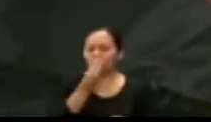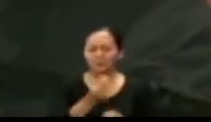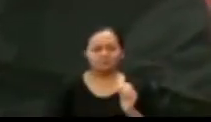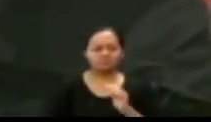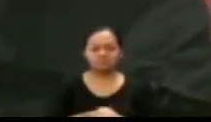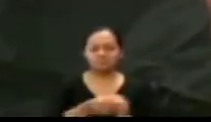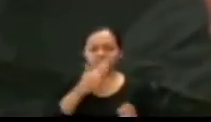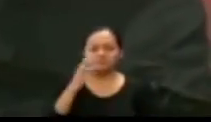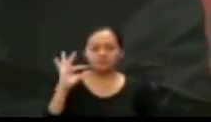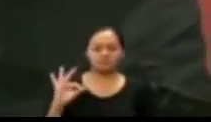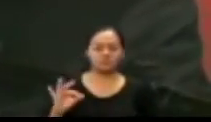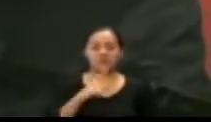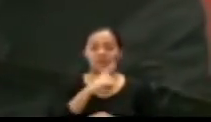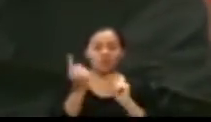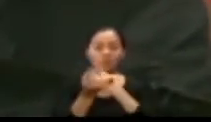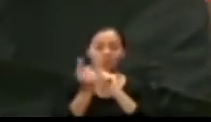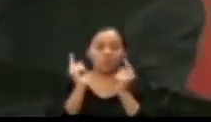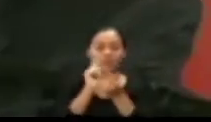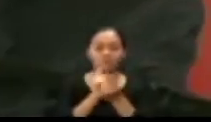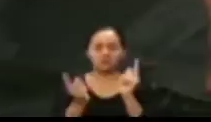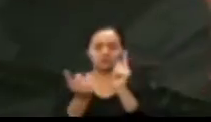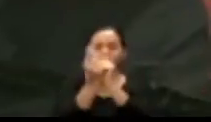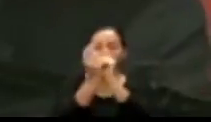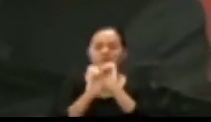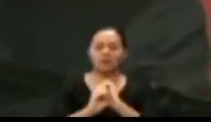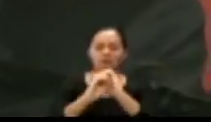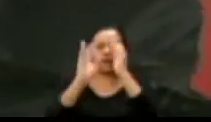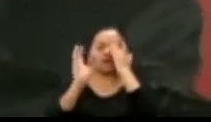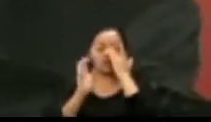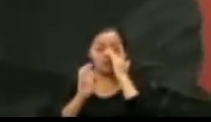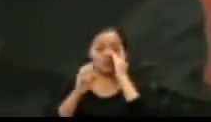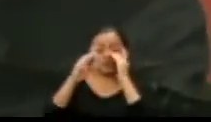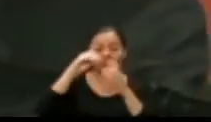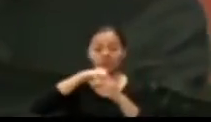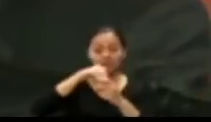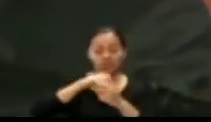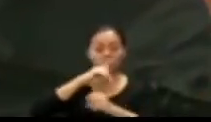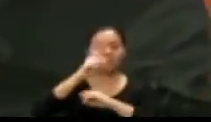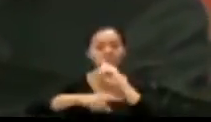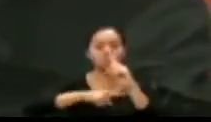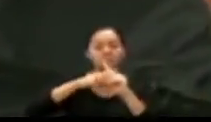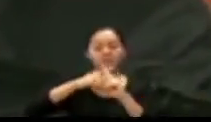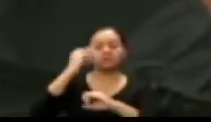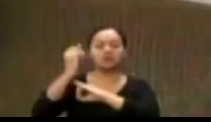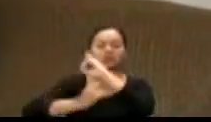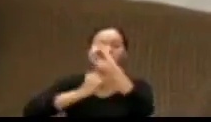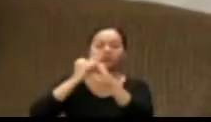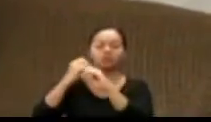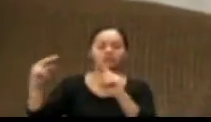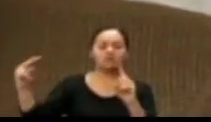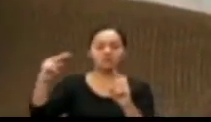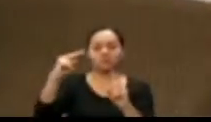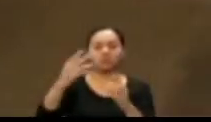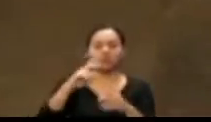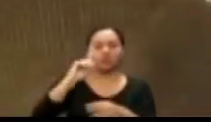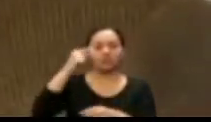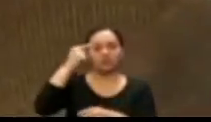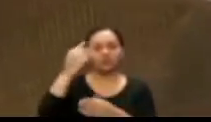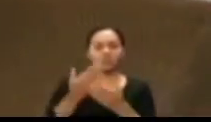Y estos encuentros permiten visibilizar ya no solamente internamente, sino internacionalmente estos modelos de gobierno. Sin duda. Y